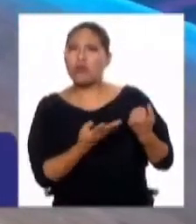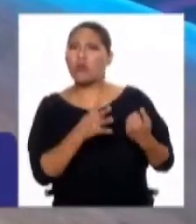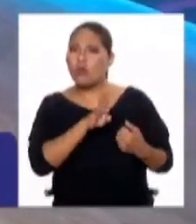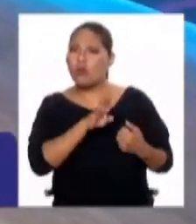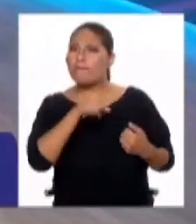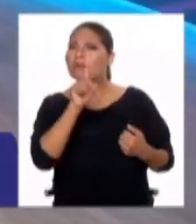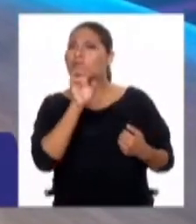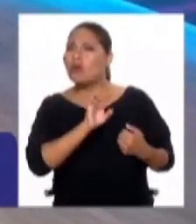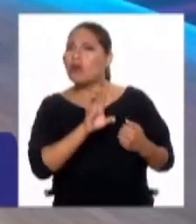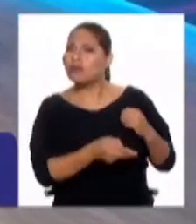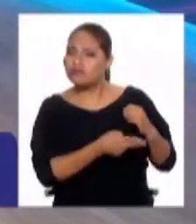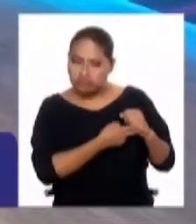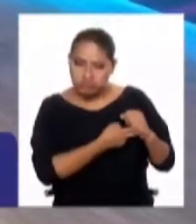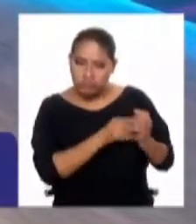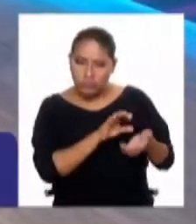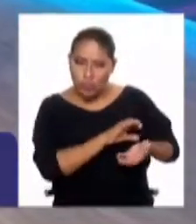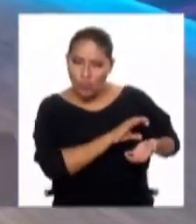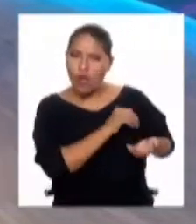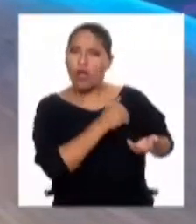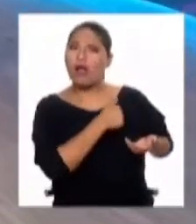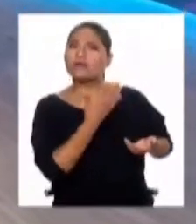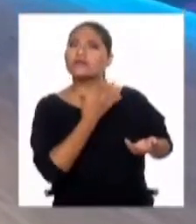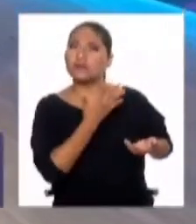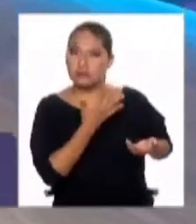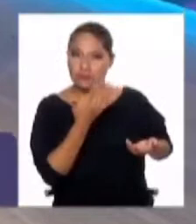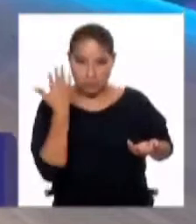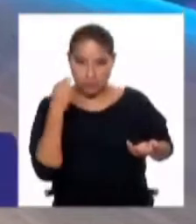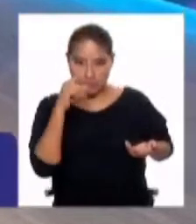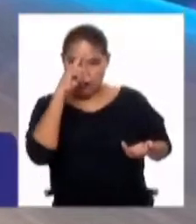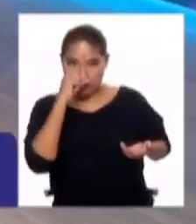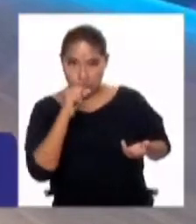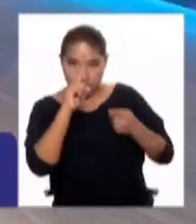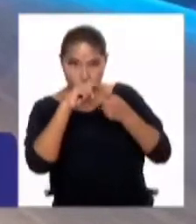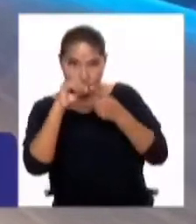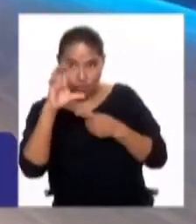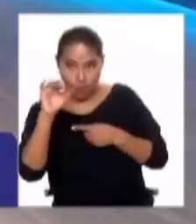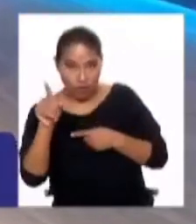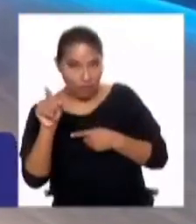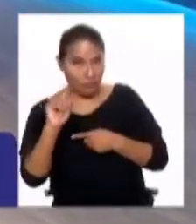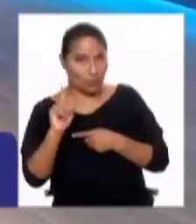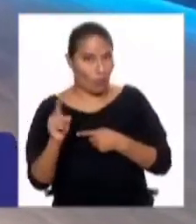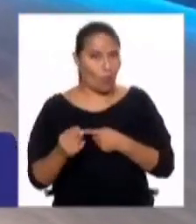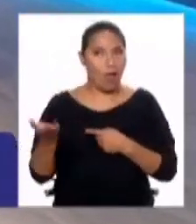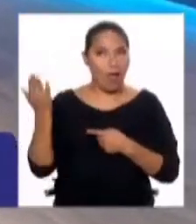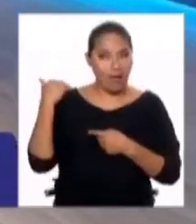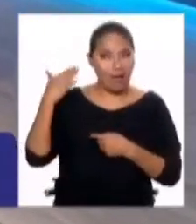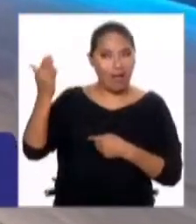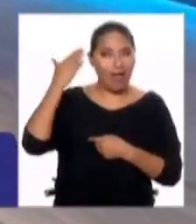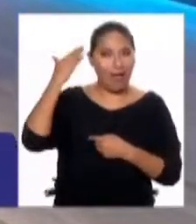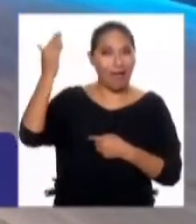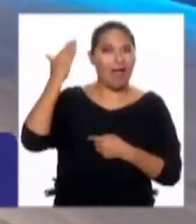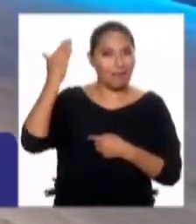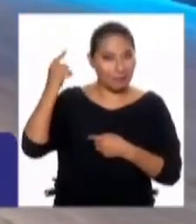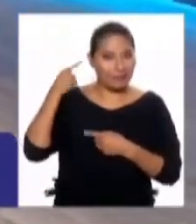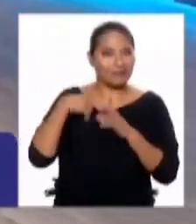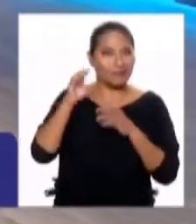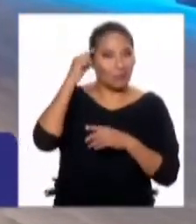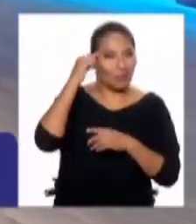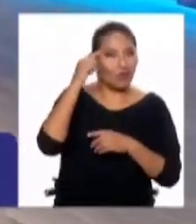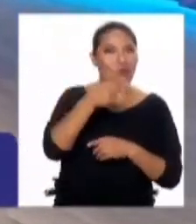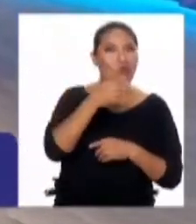qué periodo fue eso? No fue en el periodo de Toledo. Fue en el periodo de Alan García y fue en el periodo de Humala.